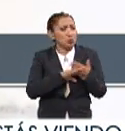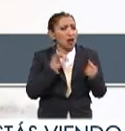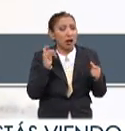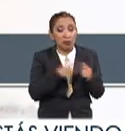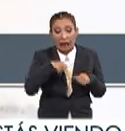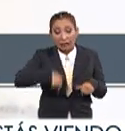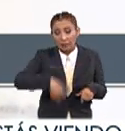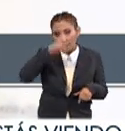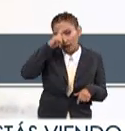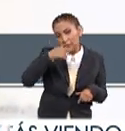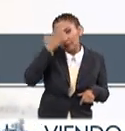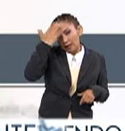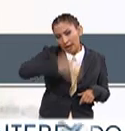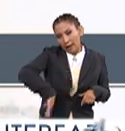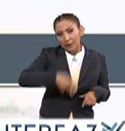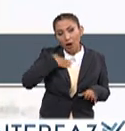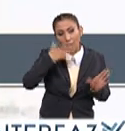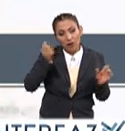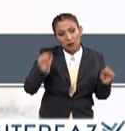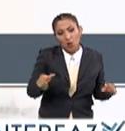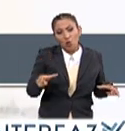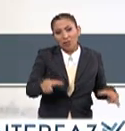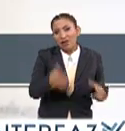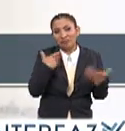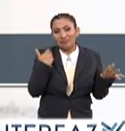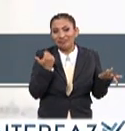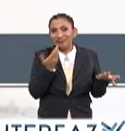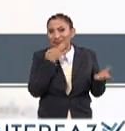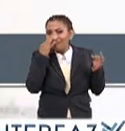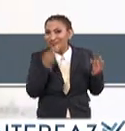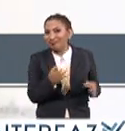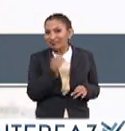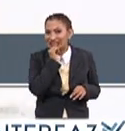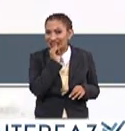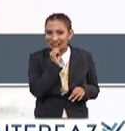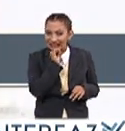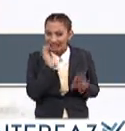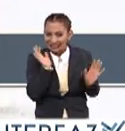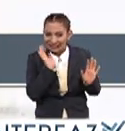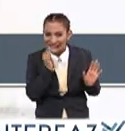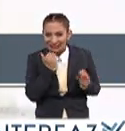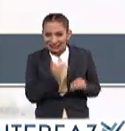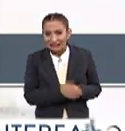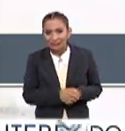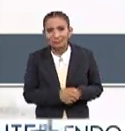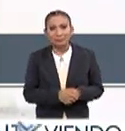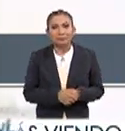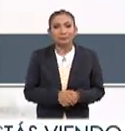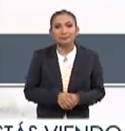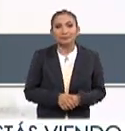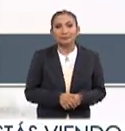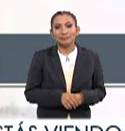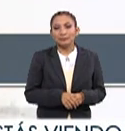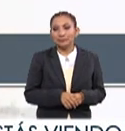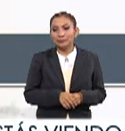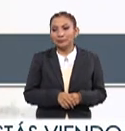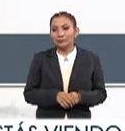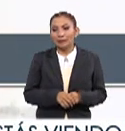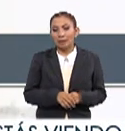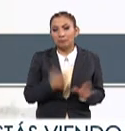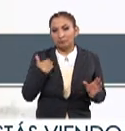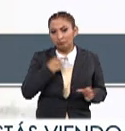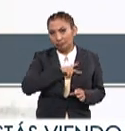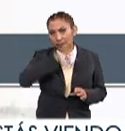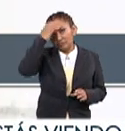A diferencia de aquí en México, que pues como que la seguridad igual no está tan bien, por así decirlo.